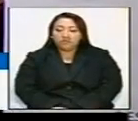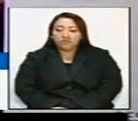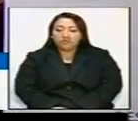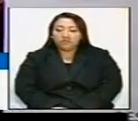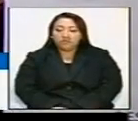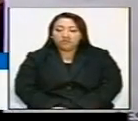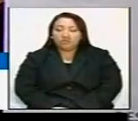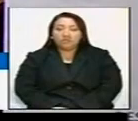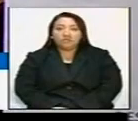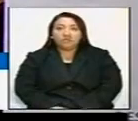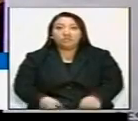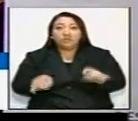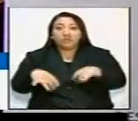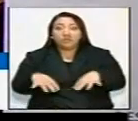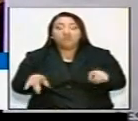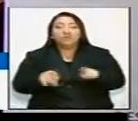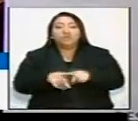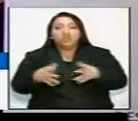Australia también encontró